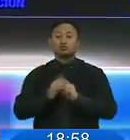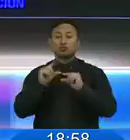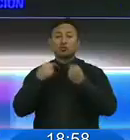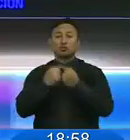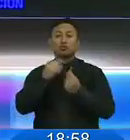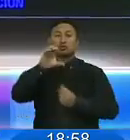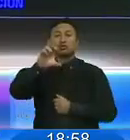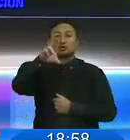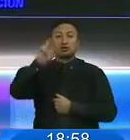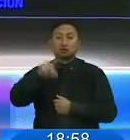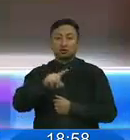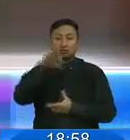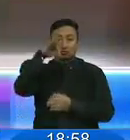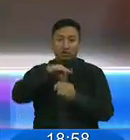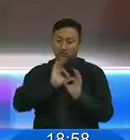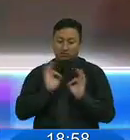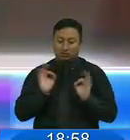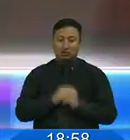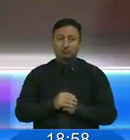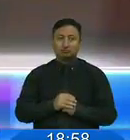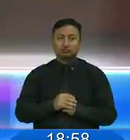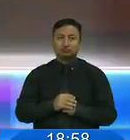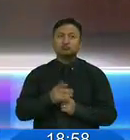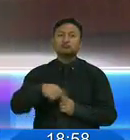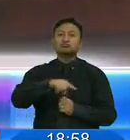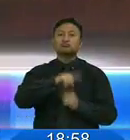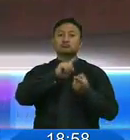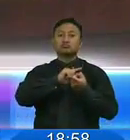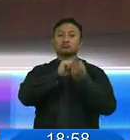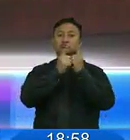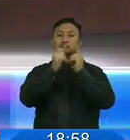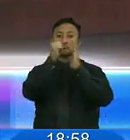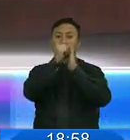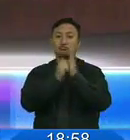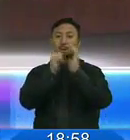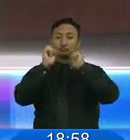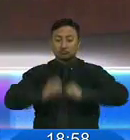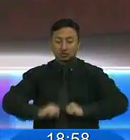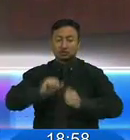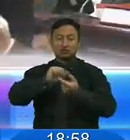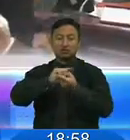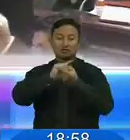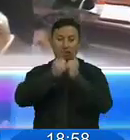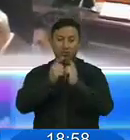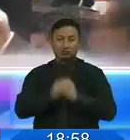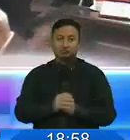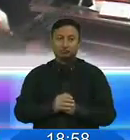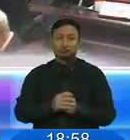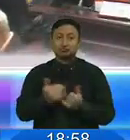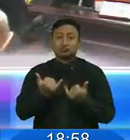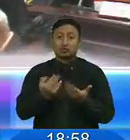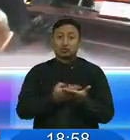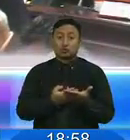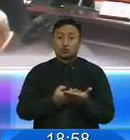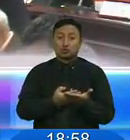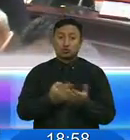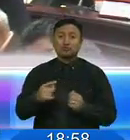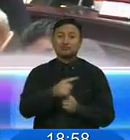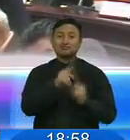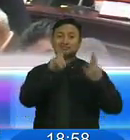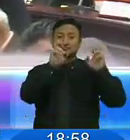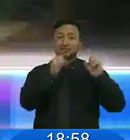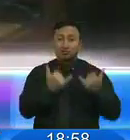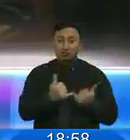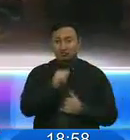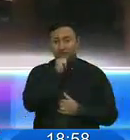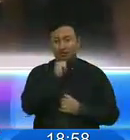decidió abstenerse. A pesar de esto, el cambio del orden del día se incluyó en la agenda, aunque en esta sesión este tema no se debatió.